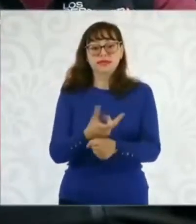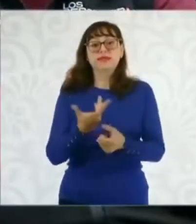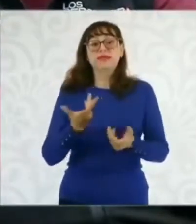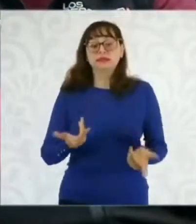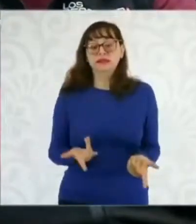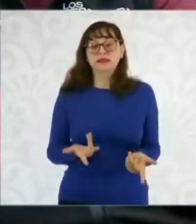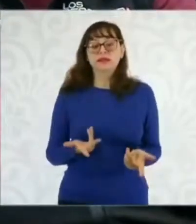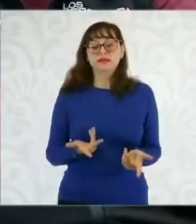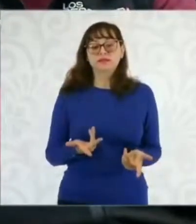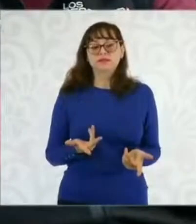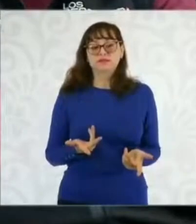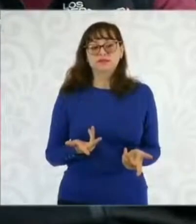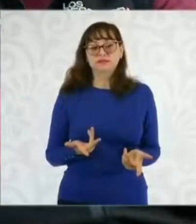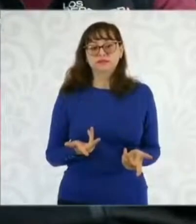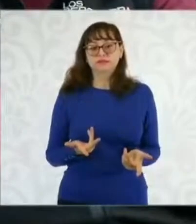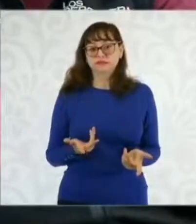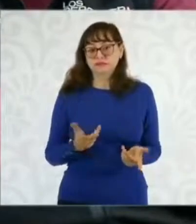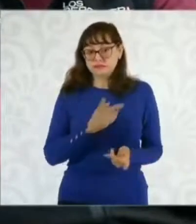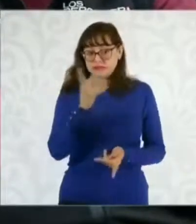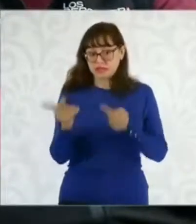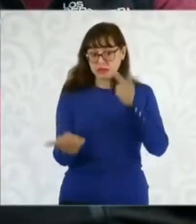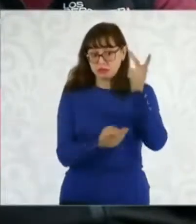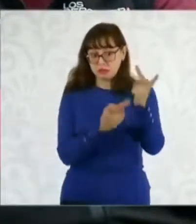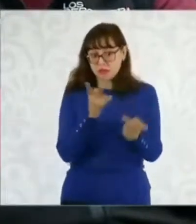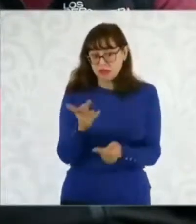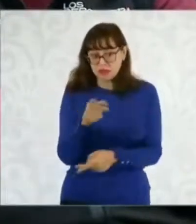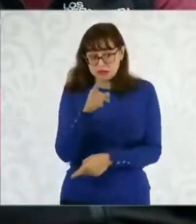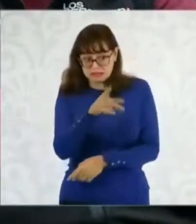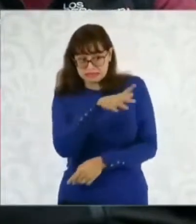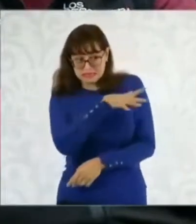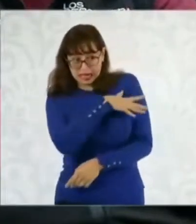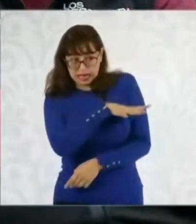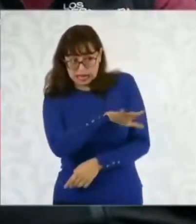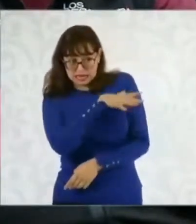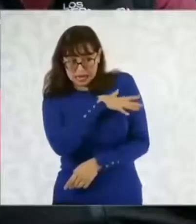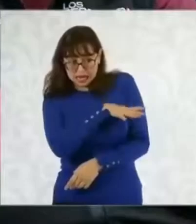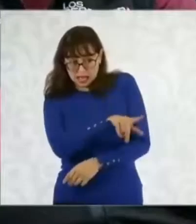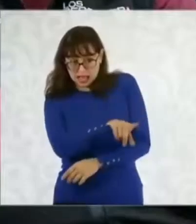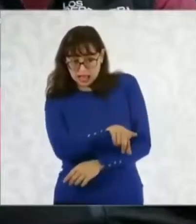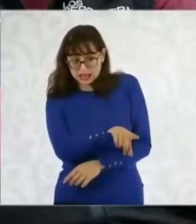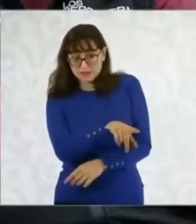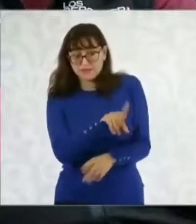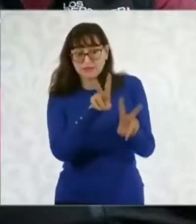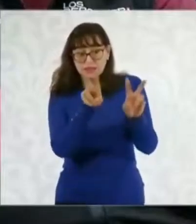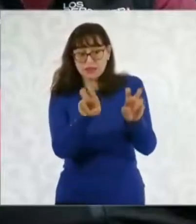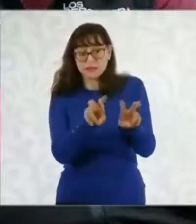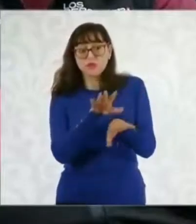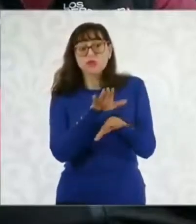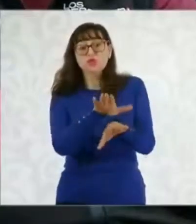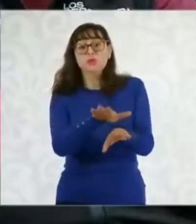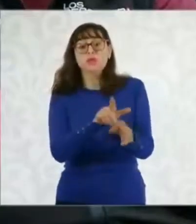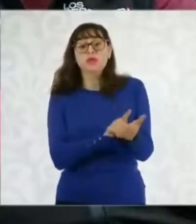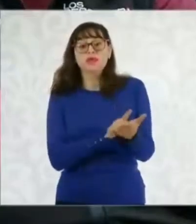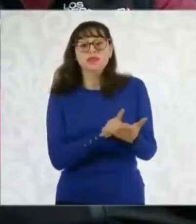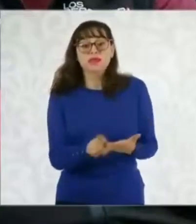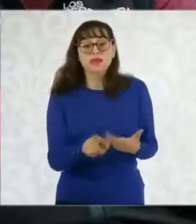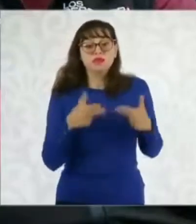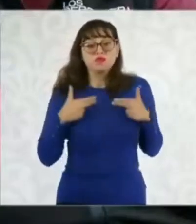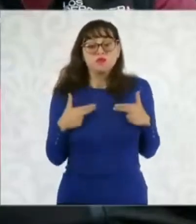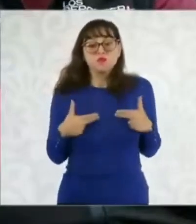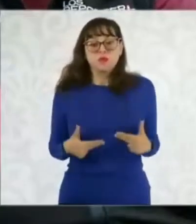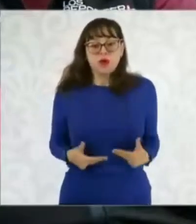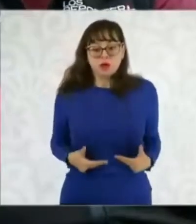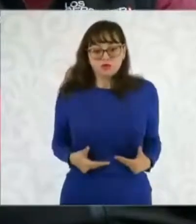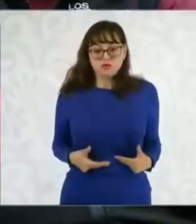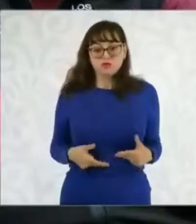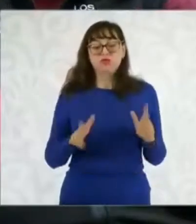un poco también algunas preguntas que se pudieran tener al general respecto sobre todo de cuestiones de derechos humanos. Se han